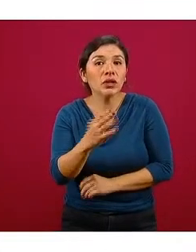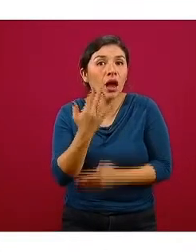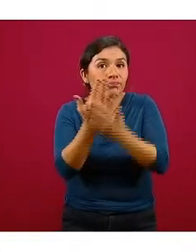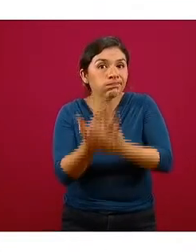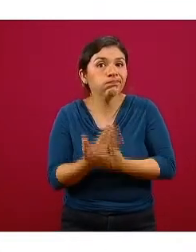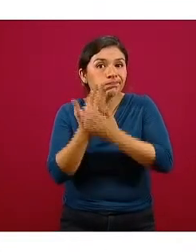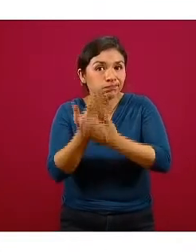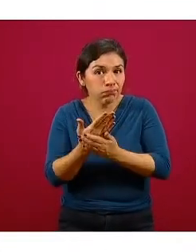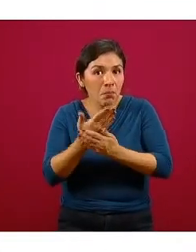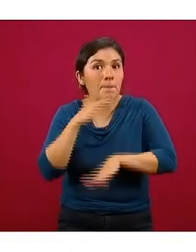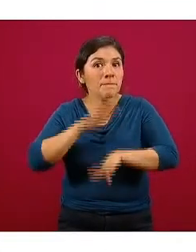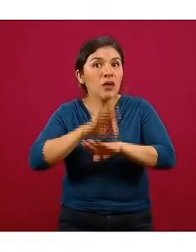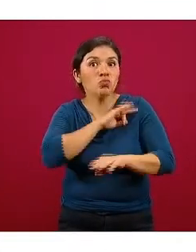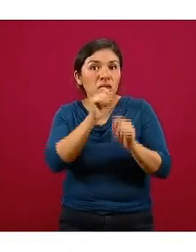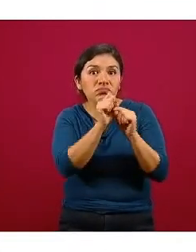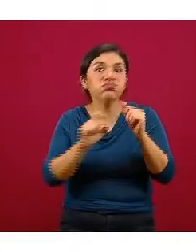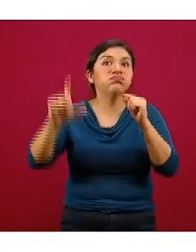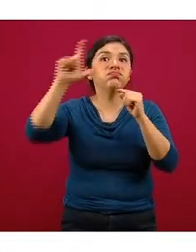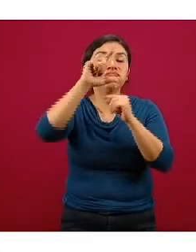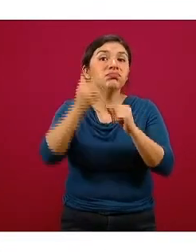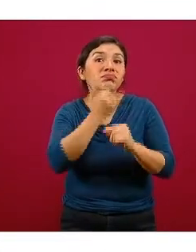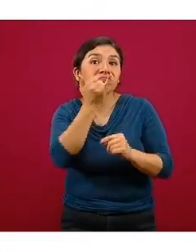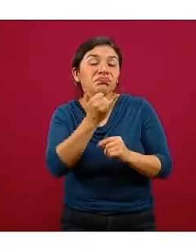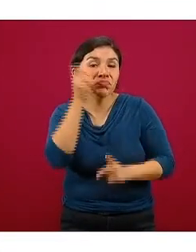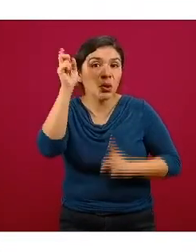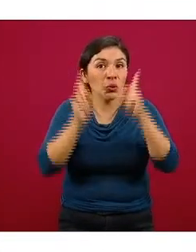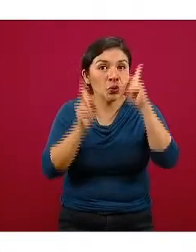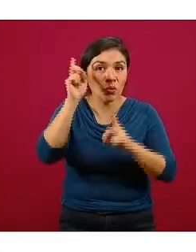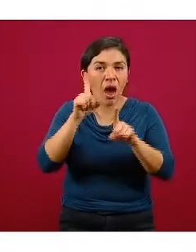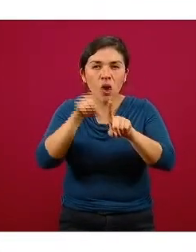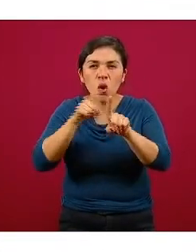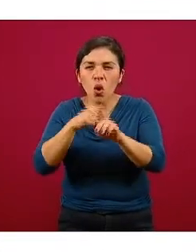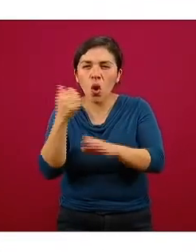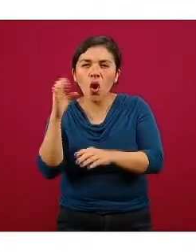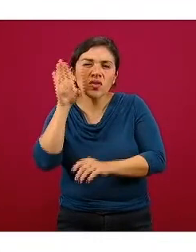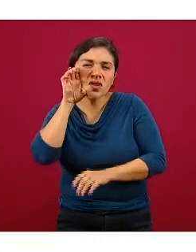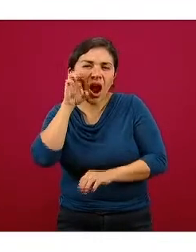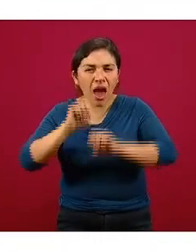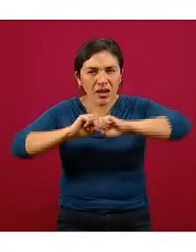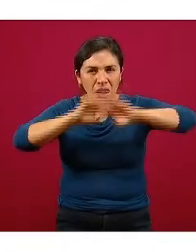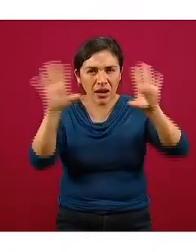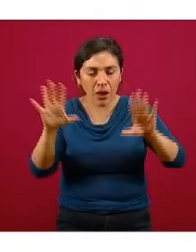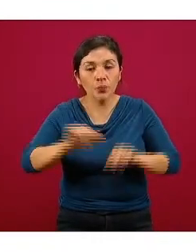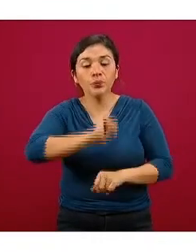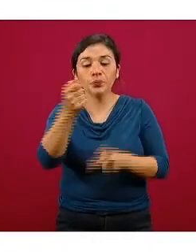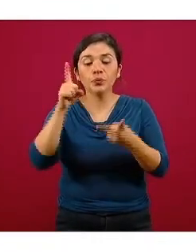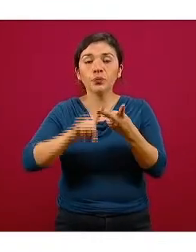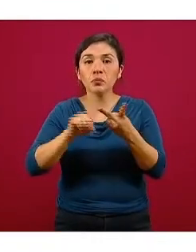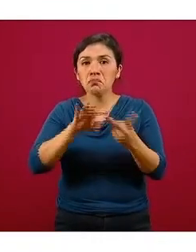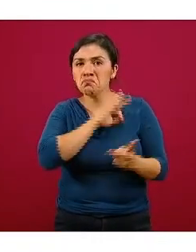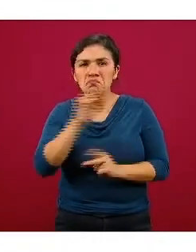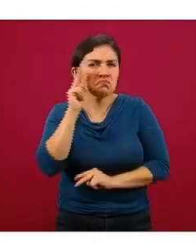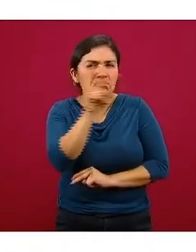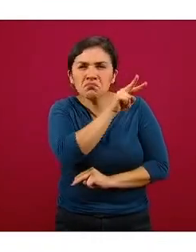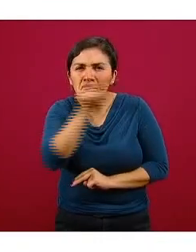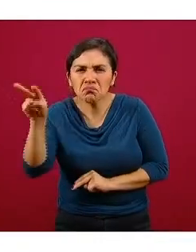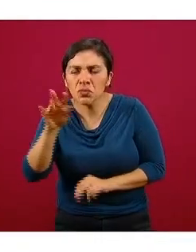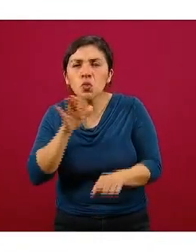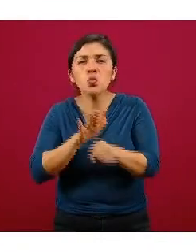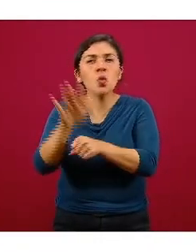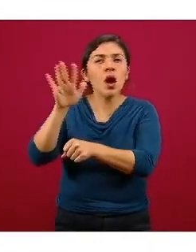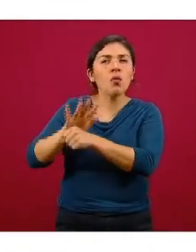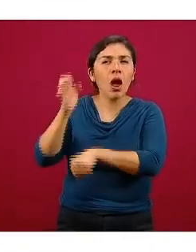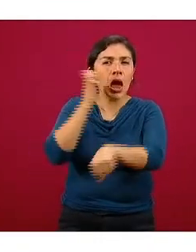casos confirmados, dado que está esa expectativa en la barra de color naranja claro, y también podemos ver cuáles son las